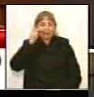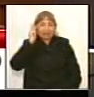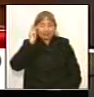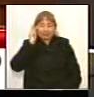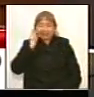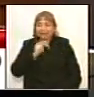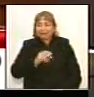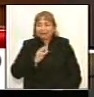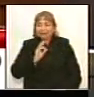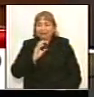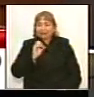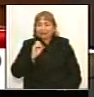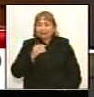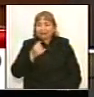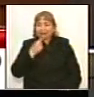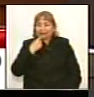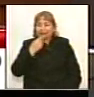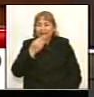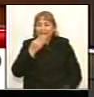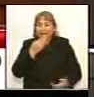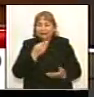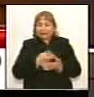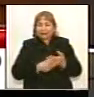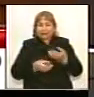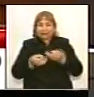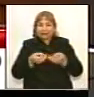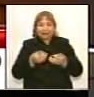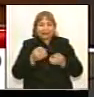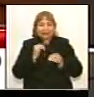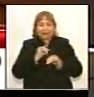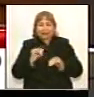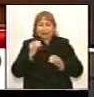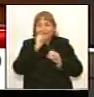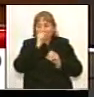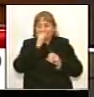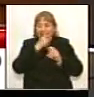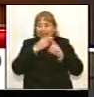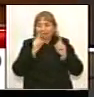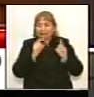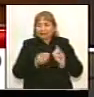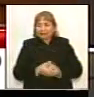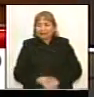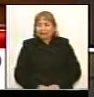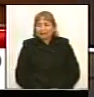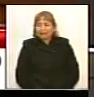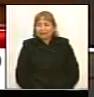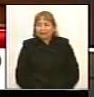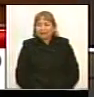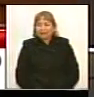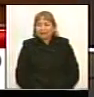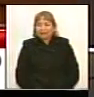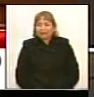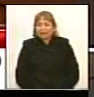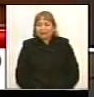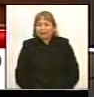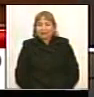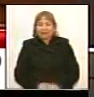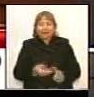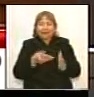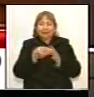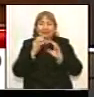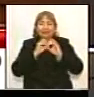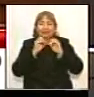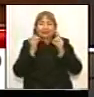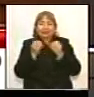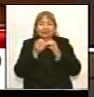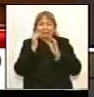Fujimori es financiamiento ilegal de campaña y en la modalidad de organización